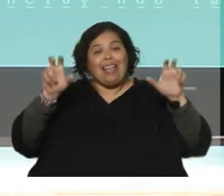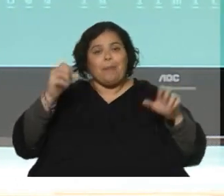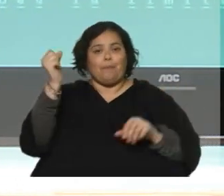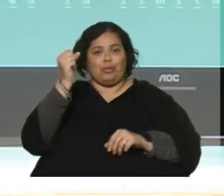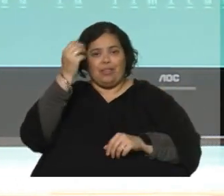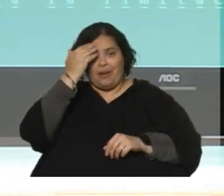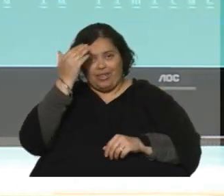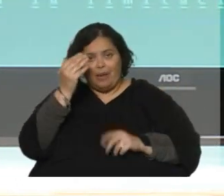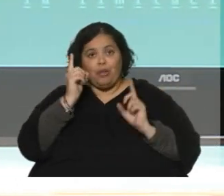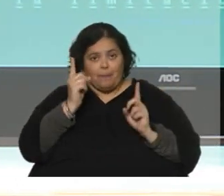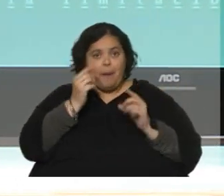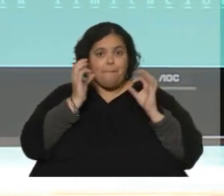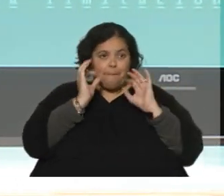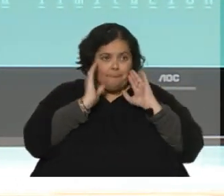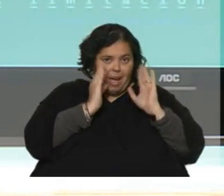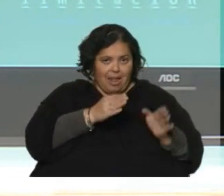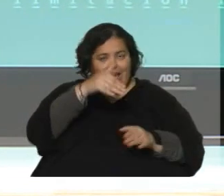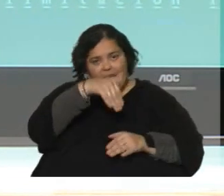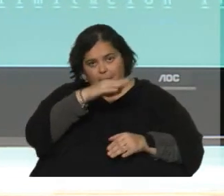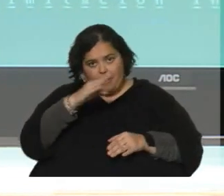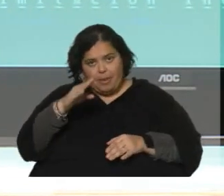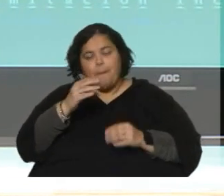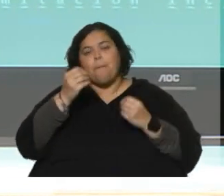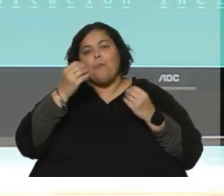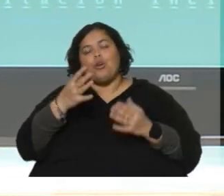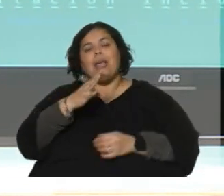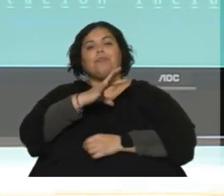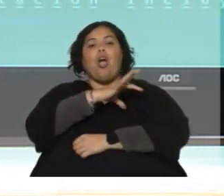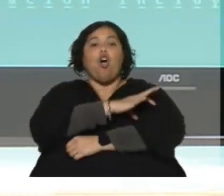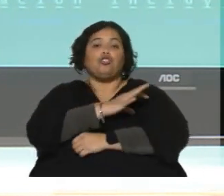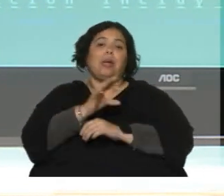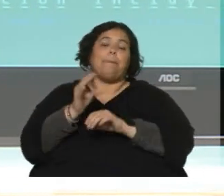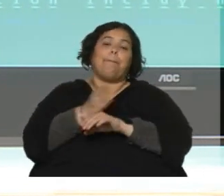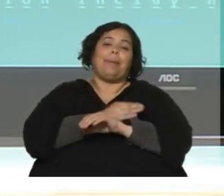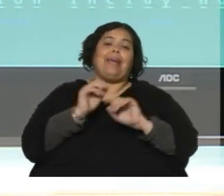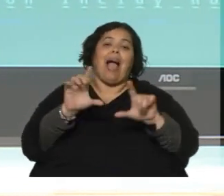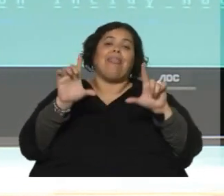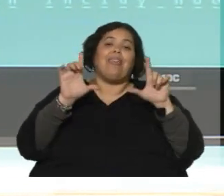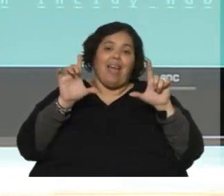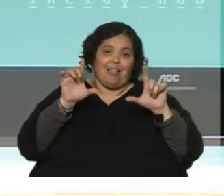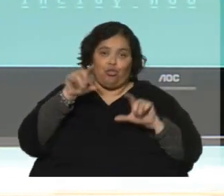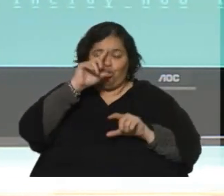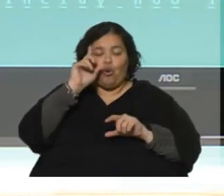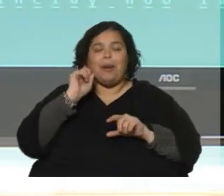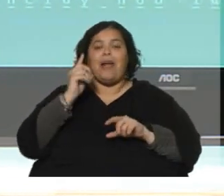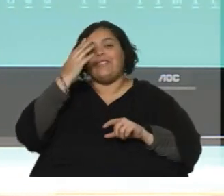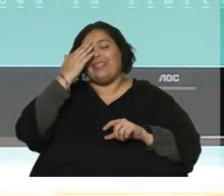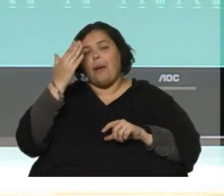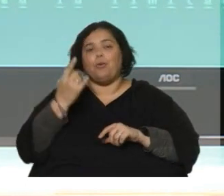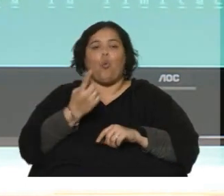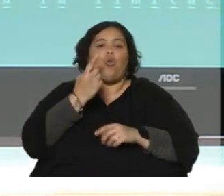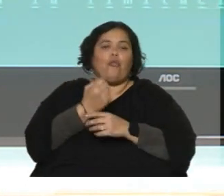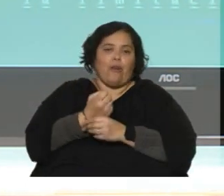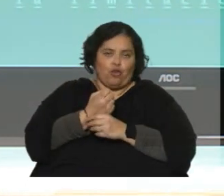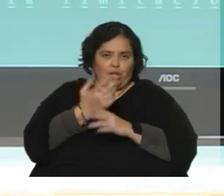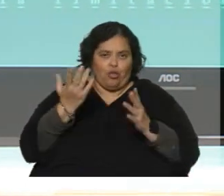porque en tanto llaman Dúo orsi uno de los precandidatos son los dos o tres uno de Los favoritos